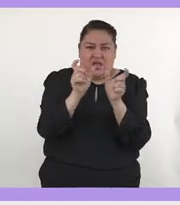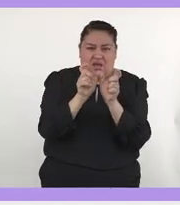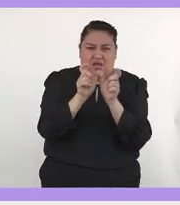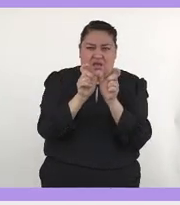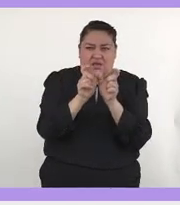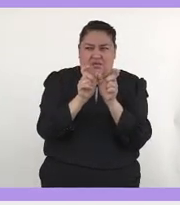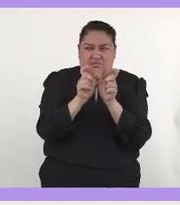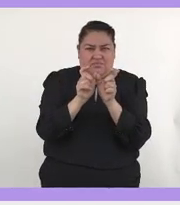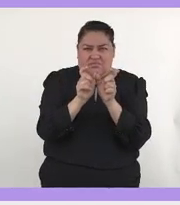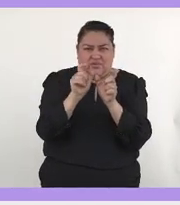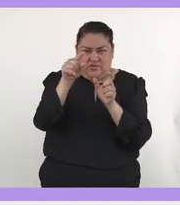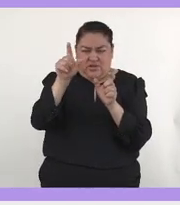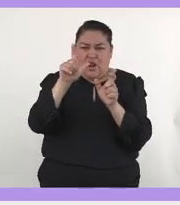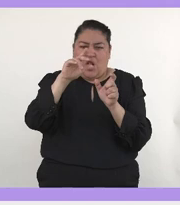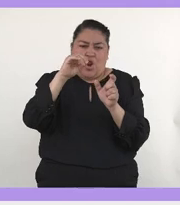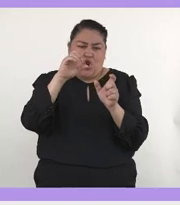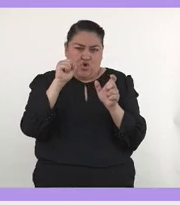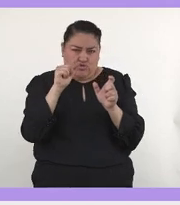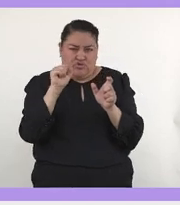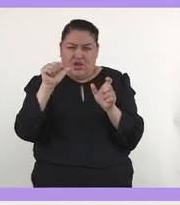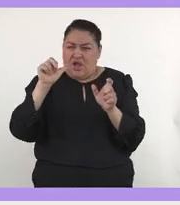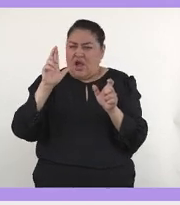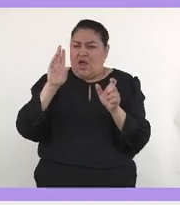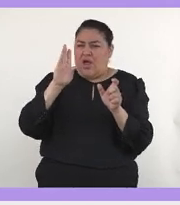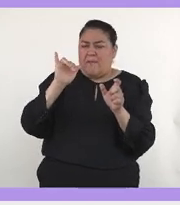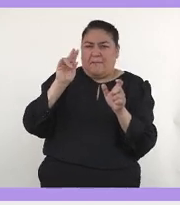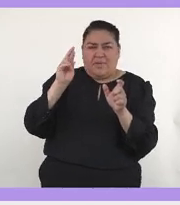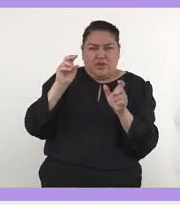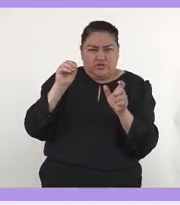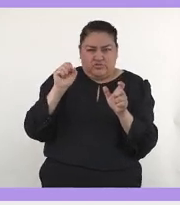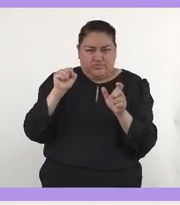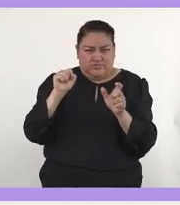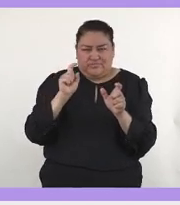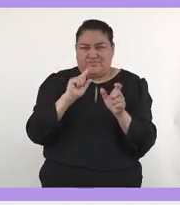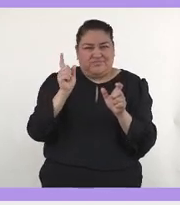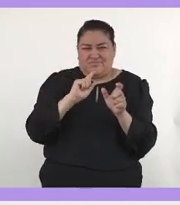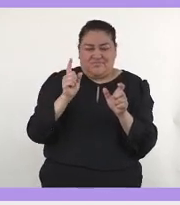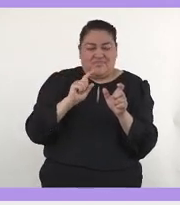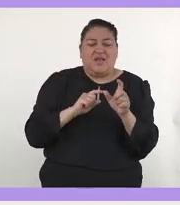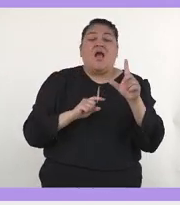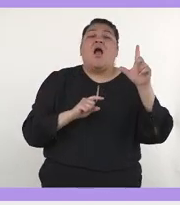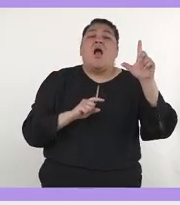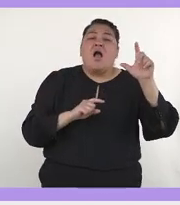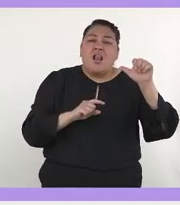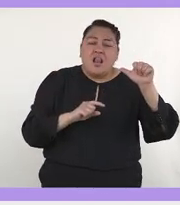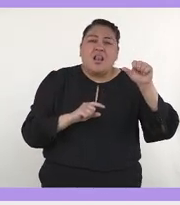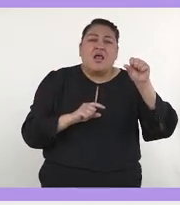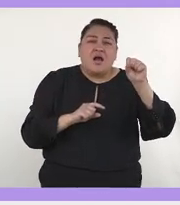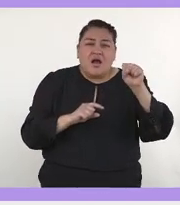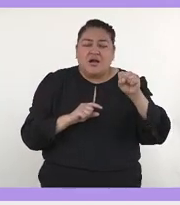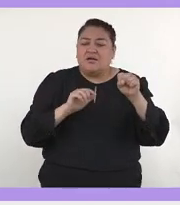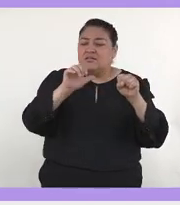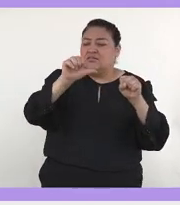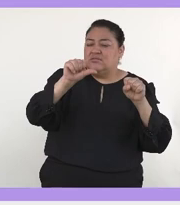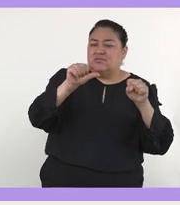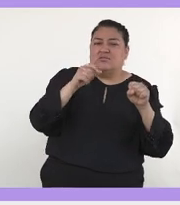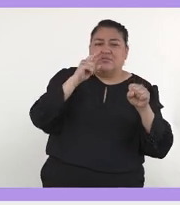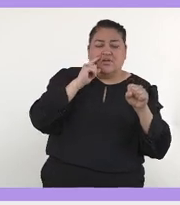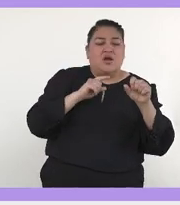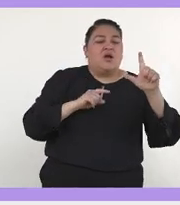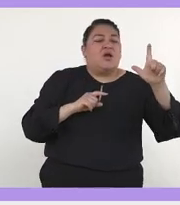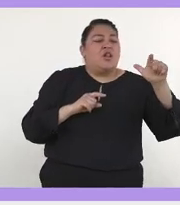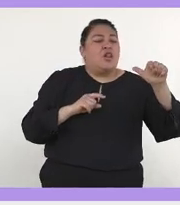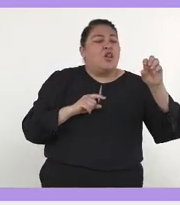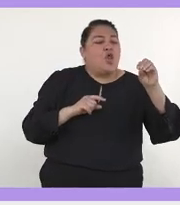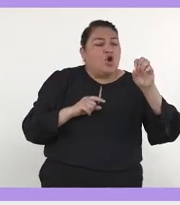dije los árbitros Sí sí las vieron a las siete mujeres de las que les estoy hablando entonces sí hay mucha gente que dice Ay no qué flojera decir los árbitros